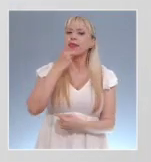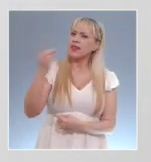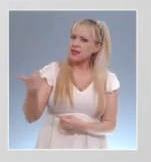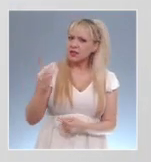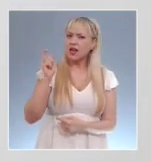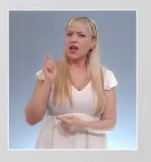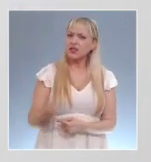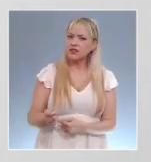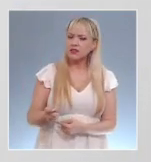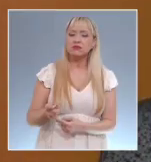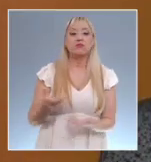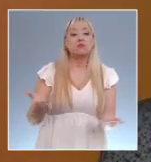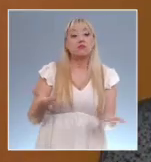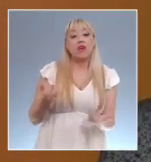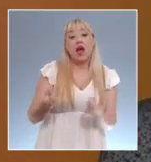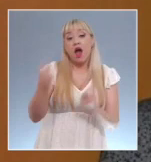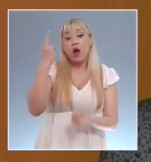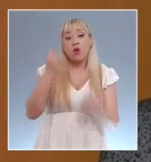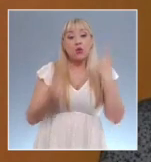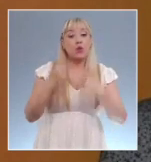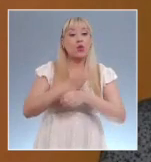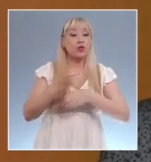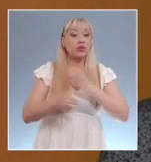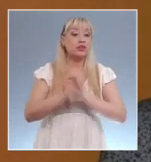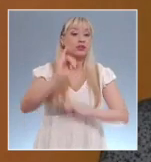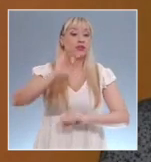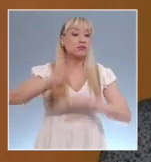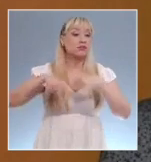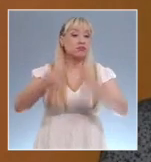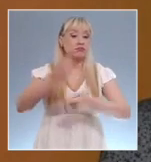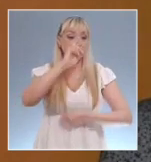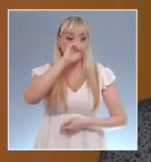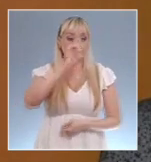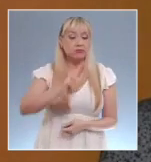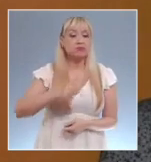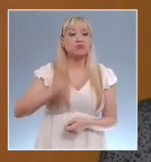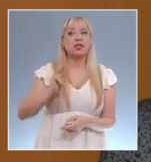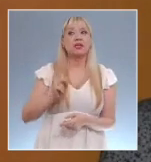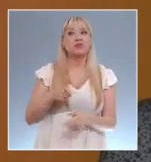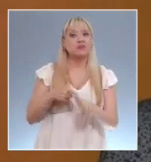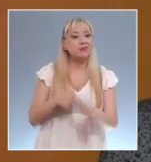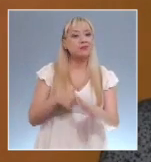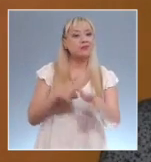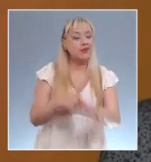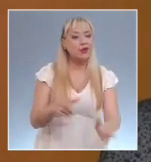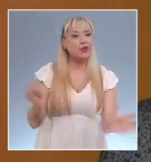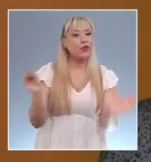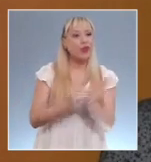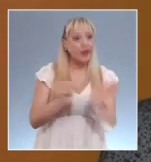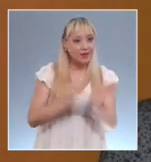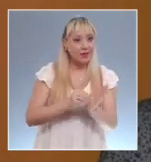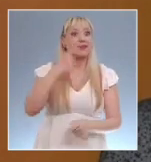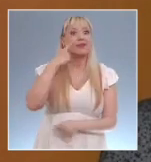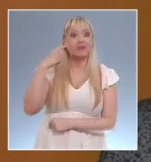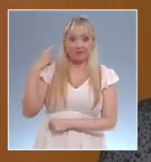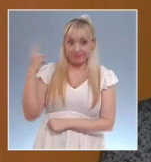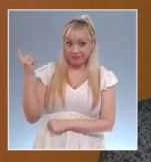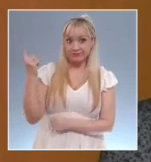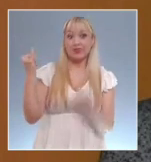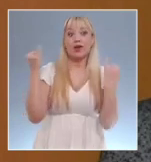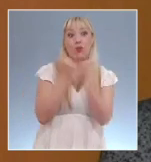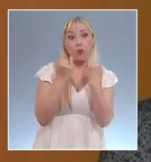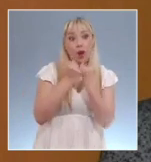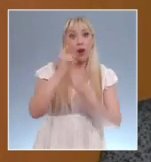algunos aspectos. También pasa que sigue habiendo cosas que están iguales para las mujeres desde